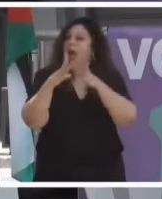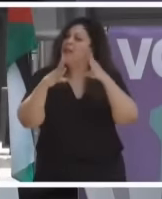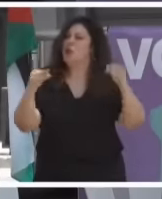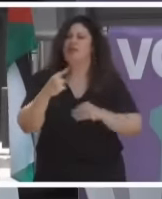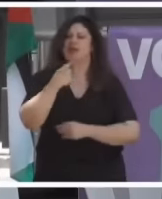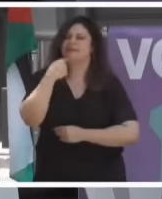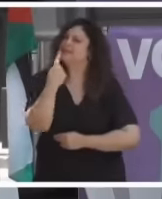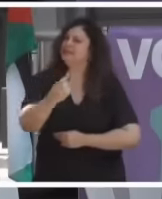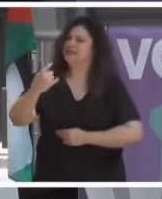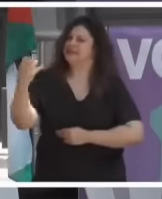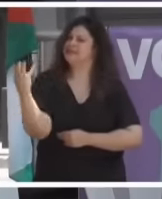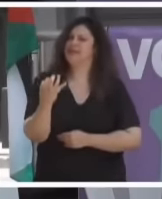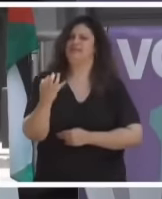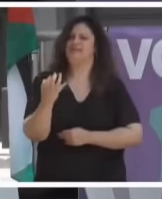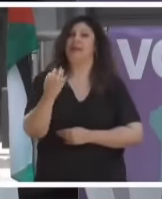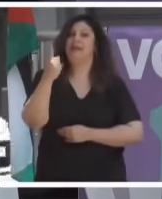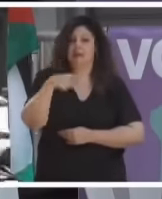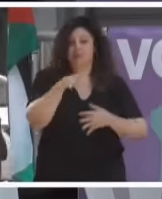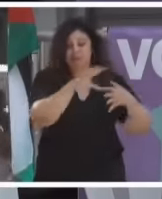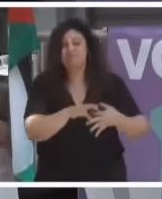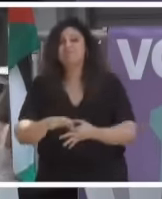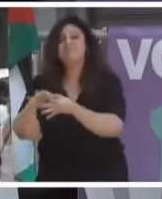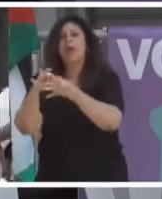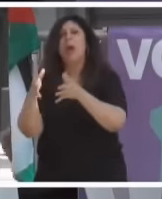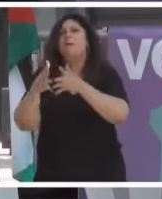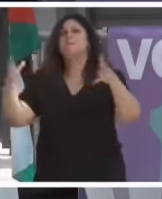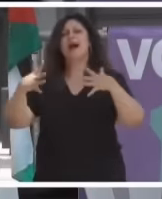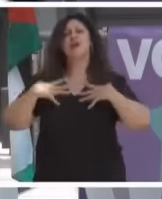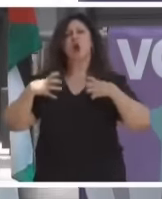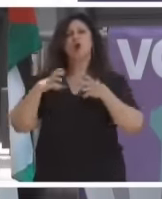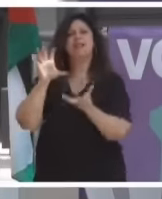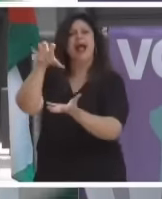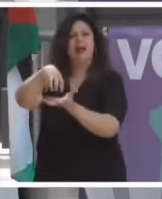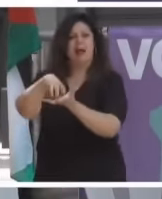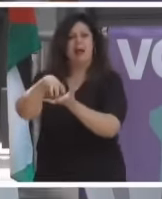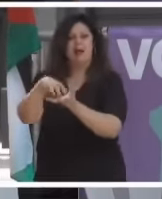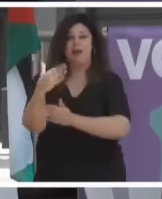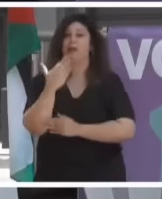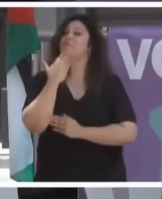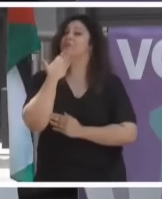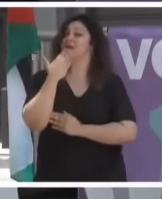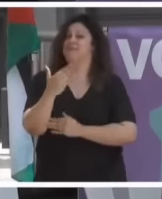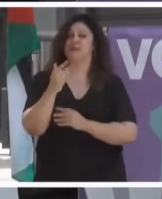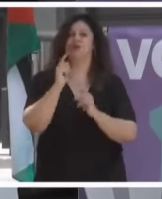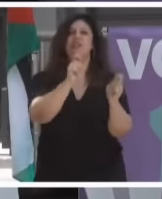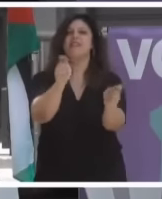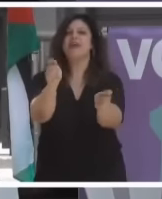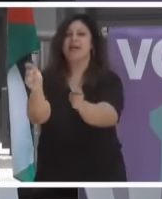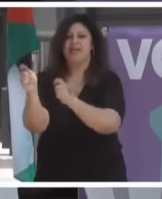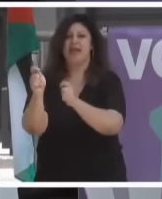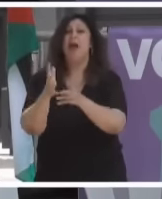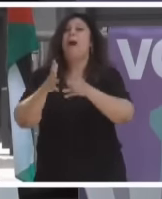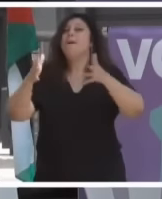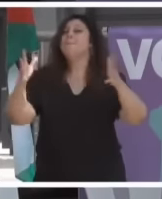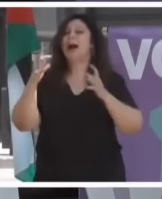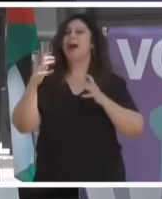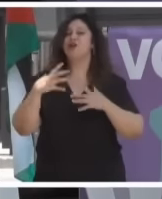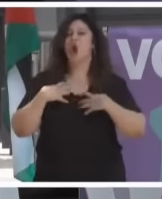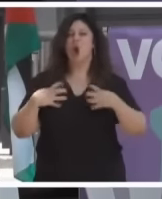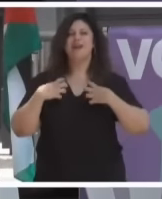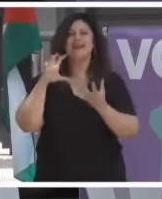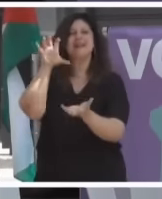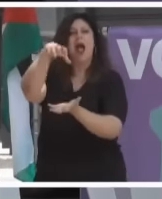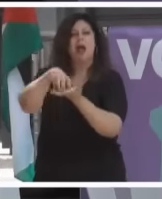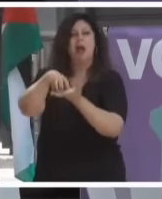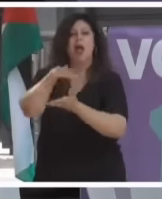nuestra provincia, si no hablamos de las macrogranjas, de esos permisos que se están dando a macrogranjas en la zona, en la